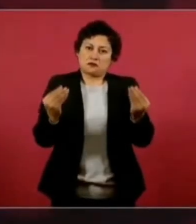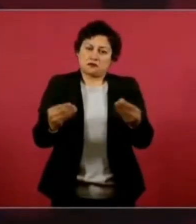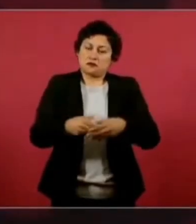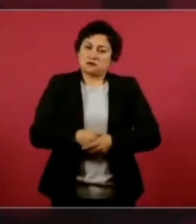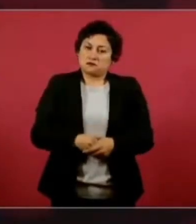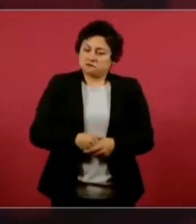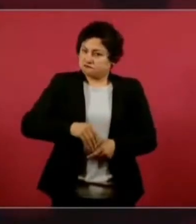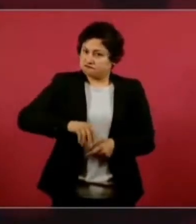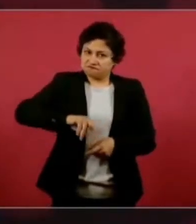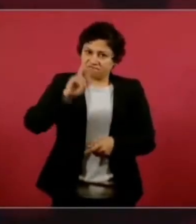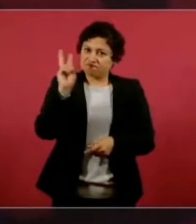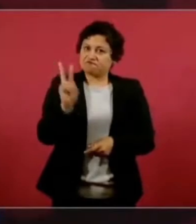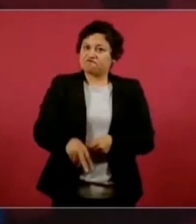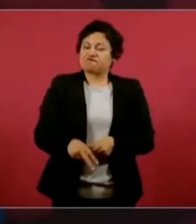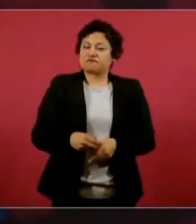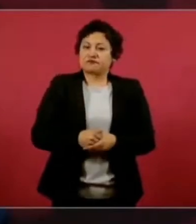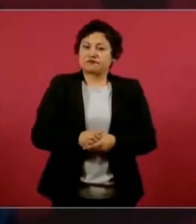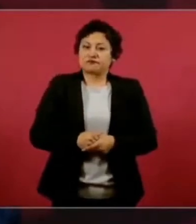Y